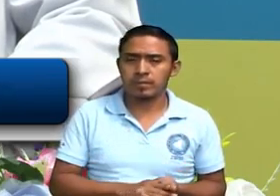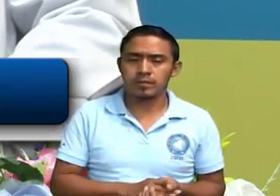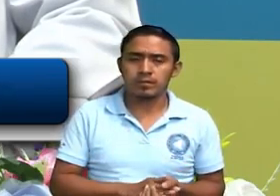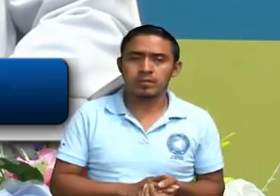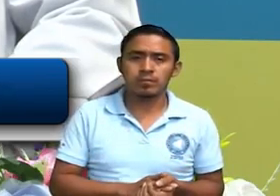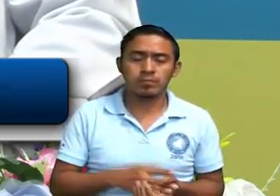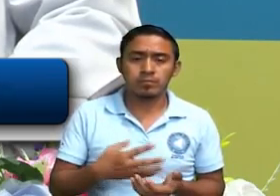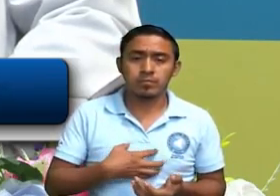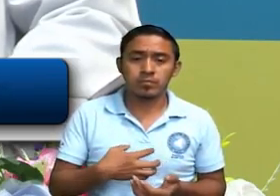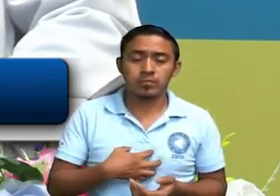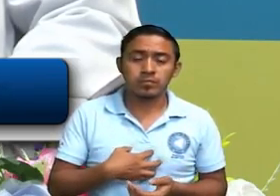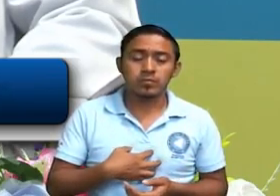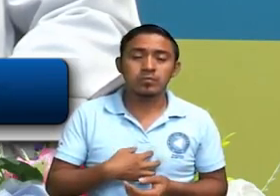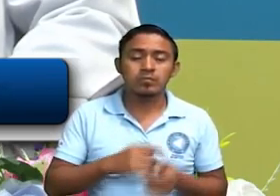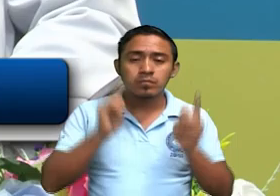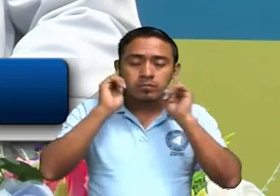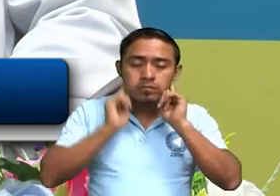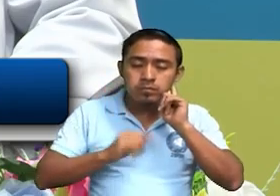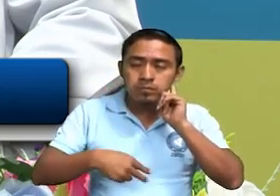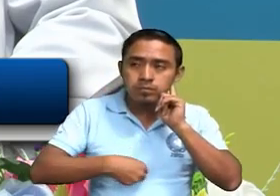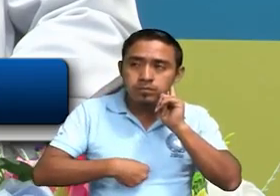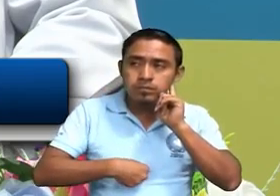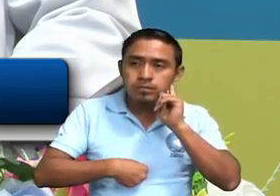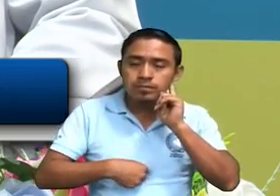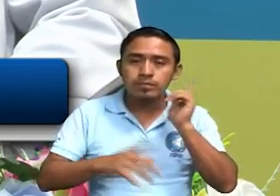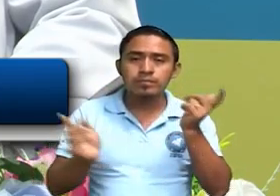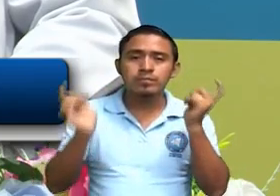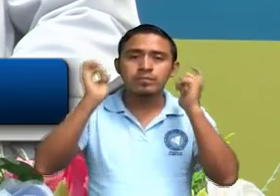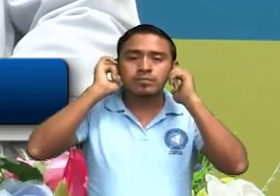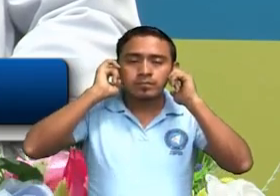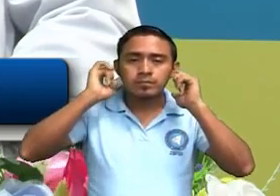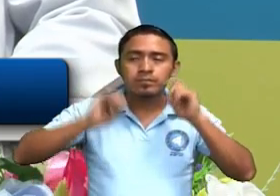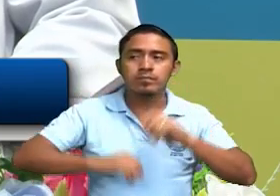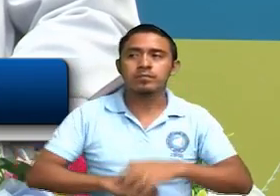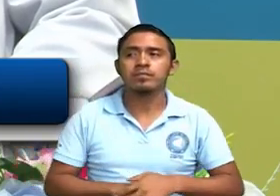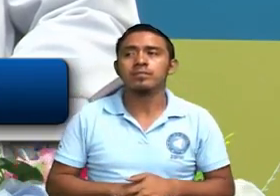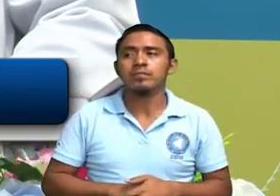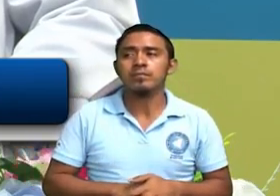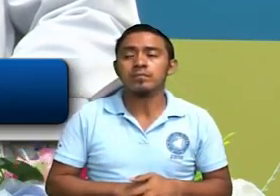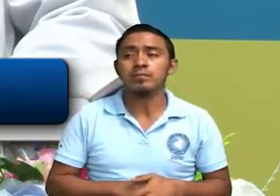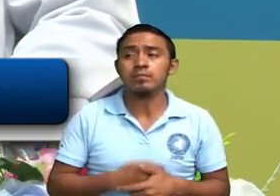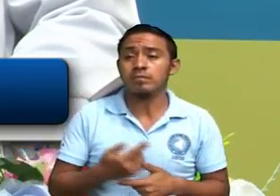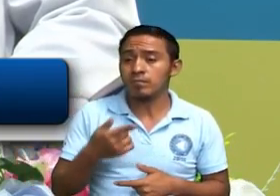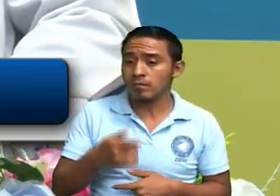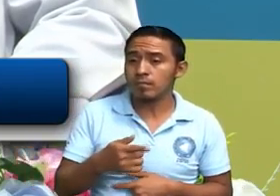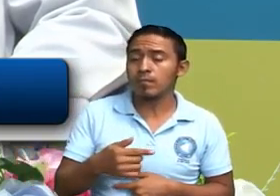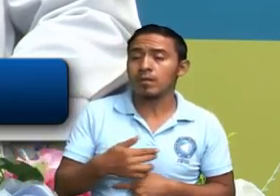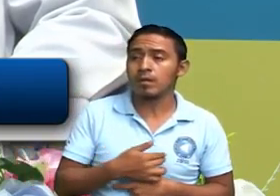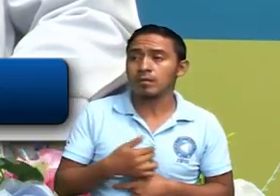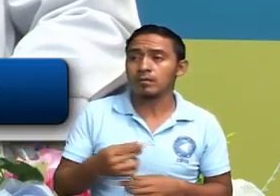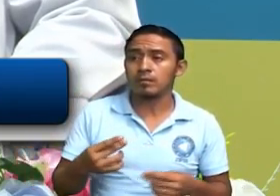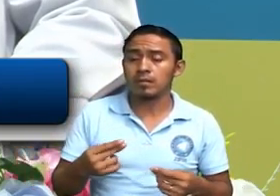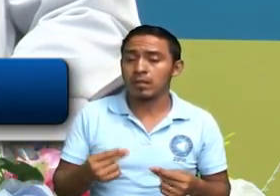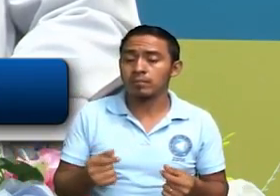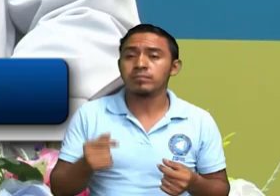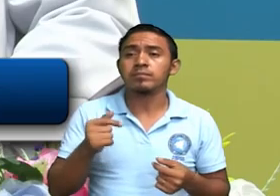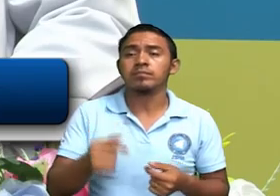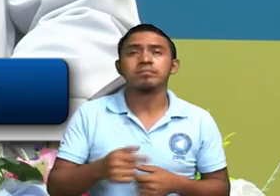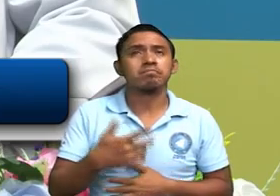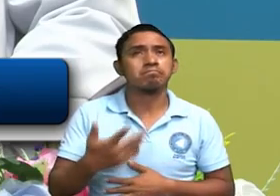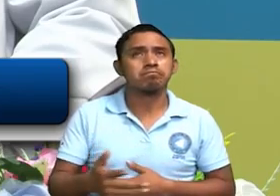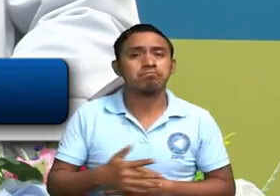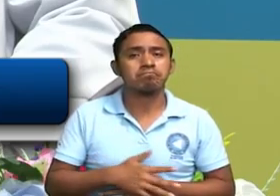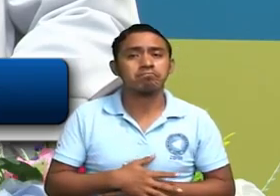estetoscopio, ¿ves? Entonces esto emite un sonido y vamos a tener una respuesta inmediata,